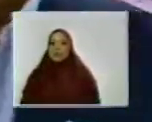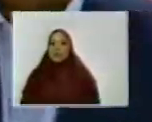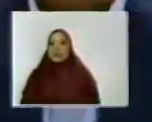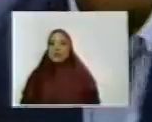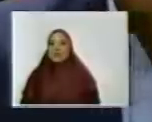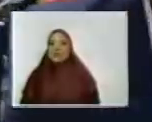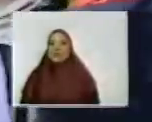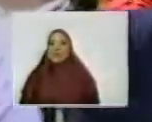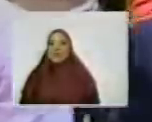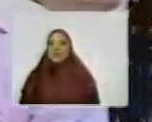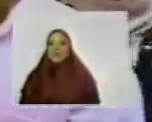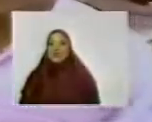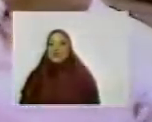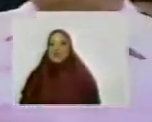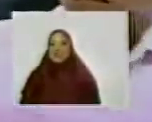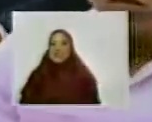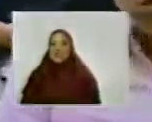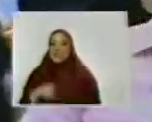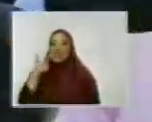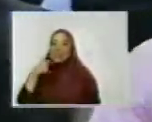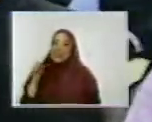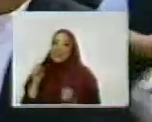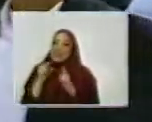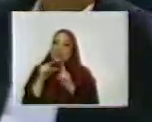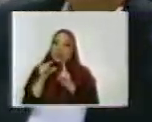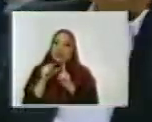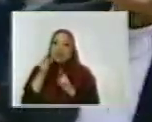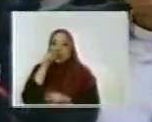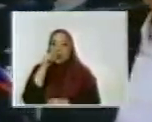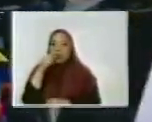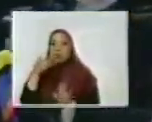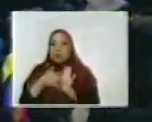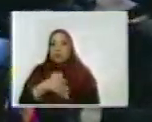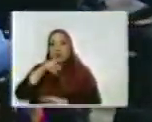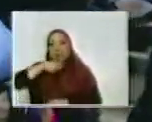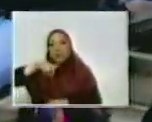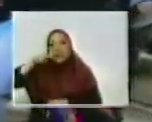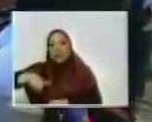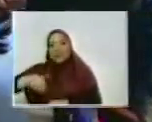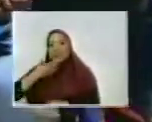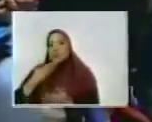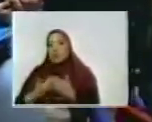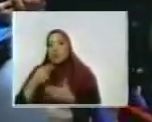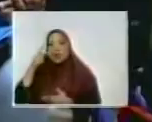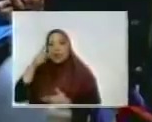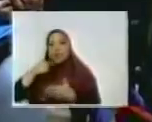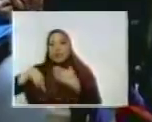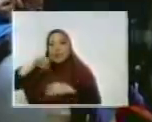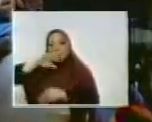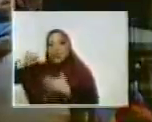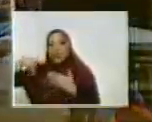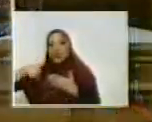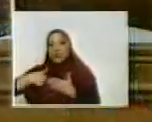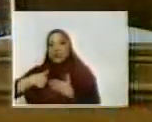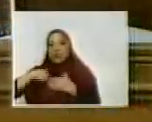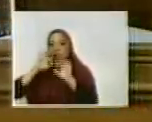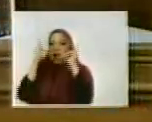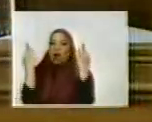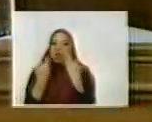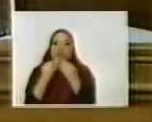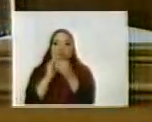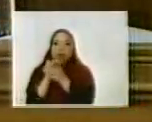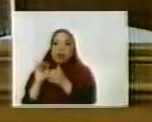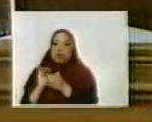Cuarto, expresar nuestras palabras de aliento y un abrazo de la patria bolivariana a toda la familia y